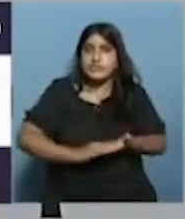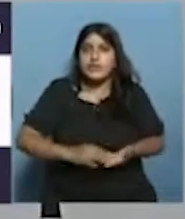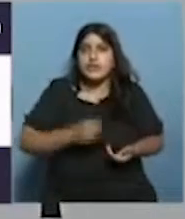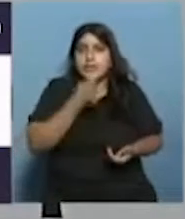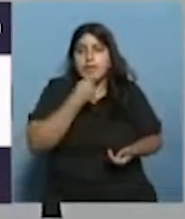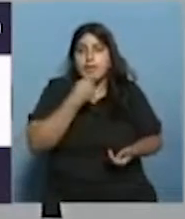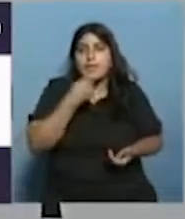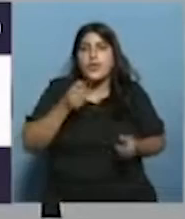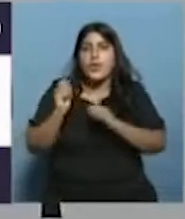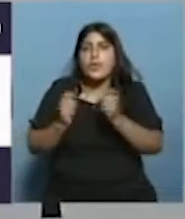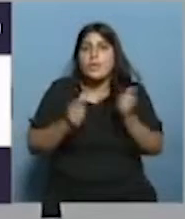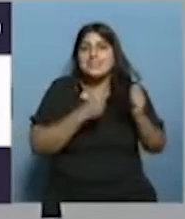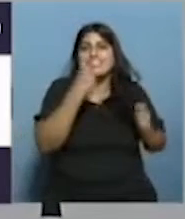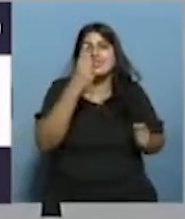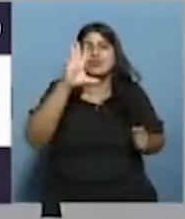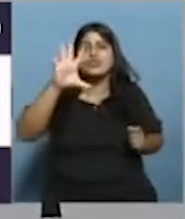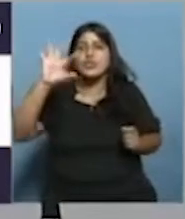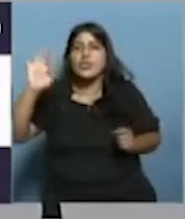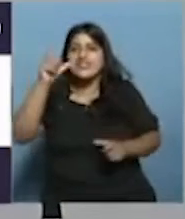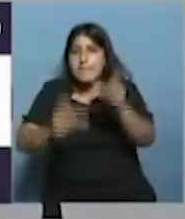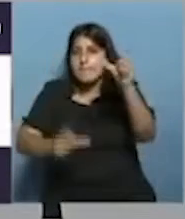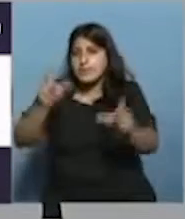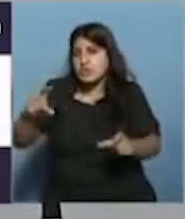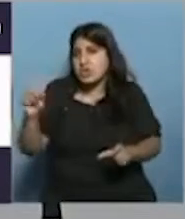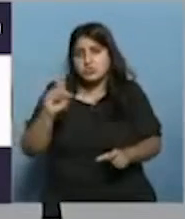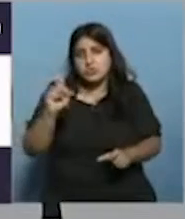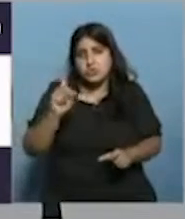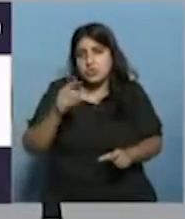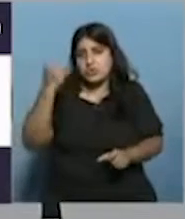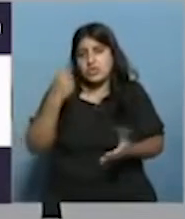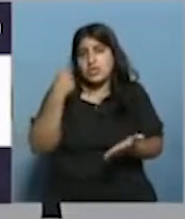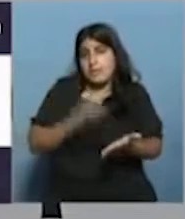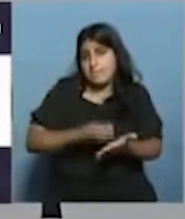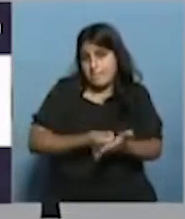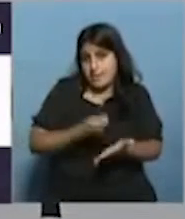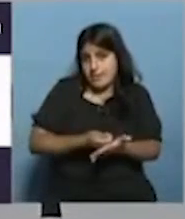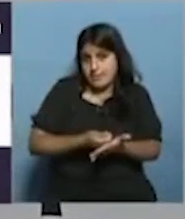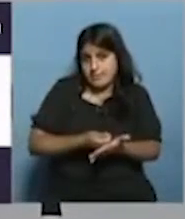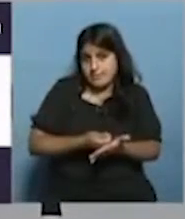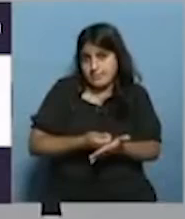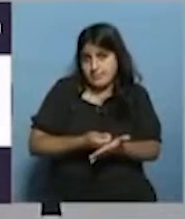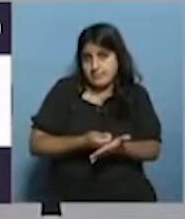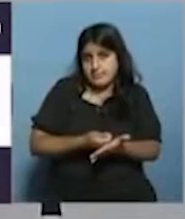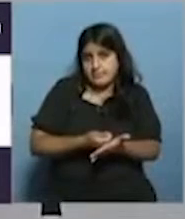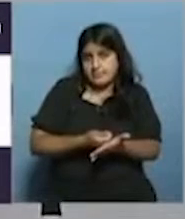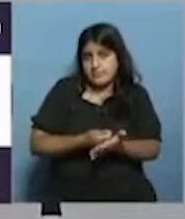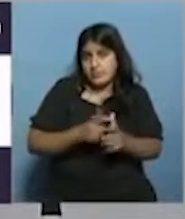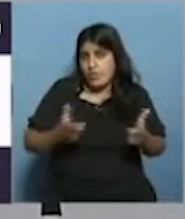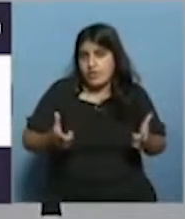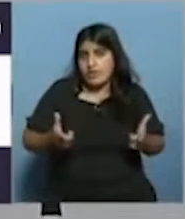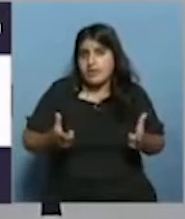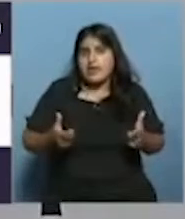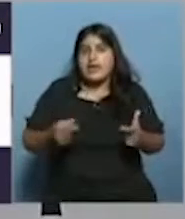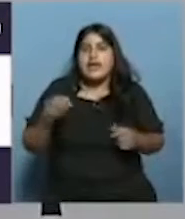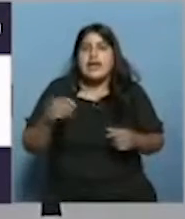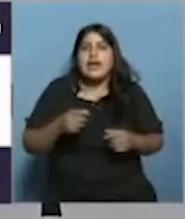150 personas no tienen que abonar este certificado de registro de expendio de bebidas alcohólicas. El aforo